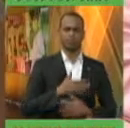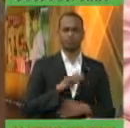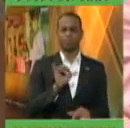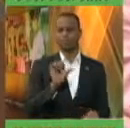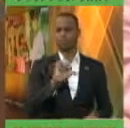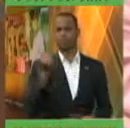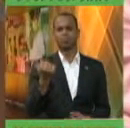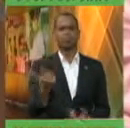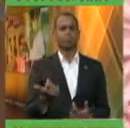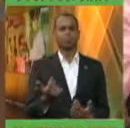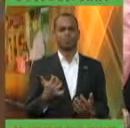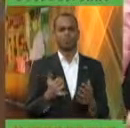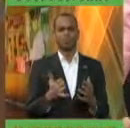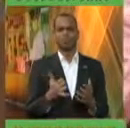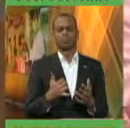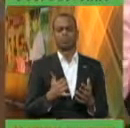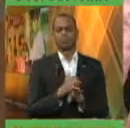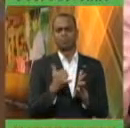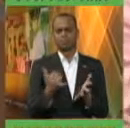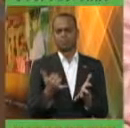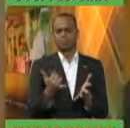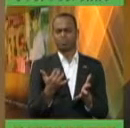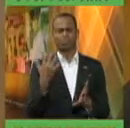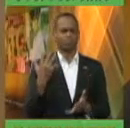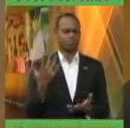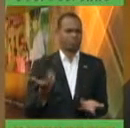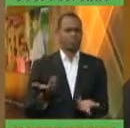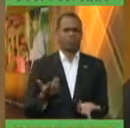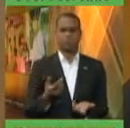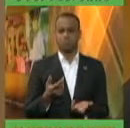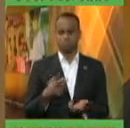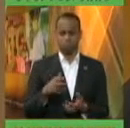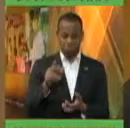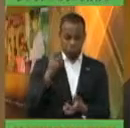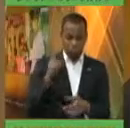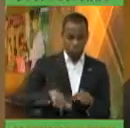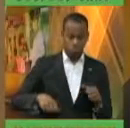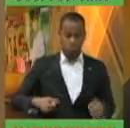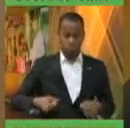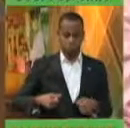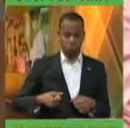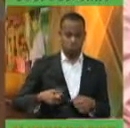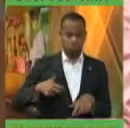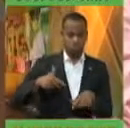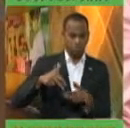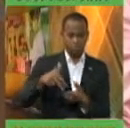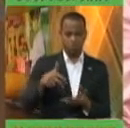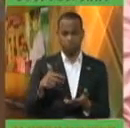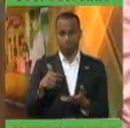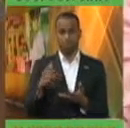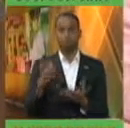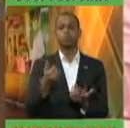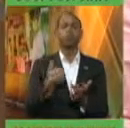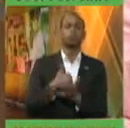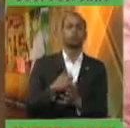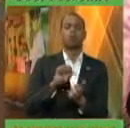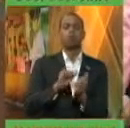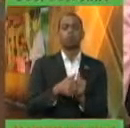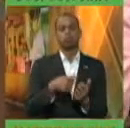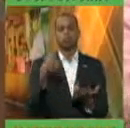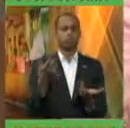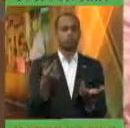demás si no puede por su movimiento por su condición de discapacidad nos vamos a buscar el dispositivo que le permita de hacer uso de